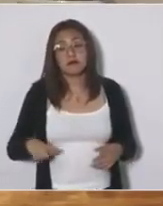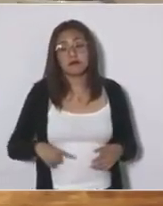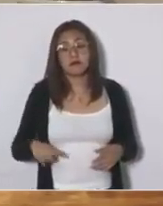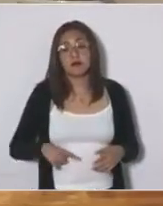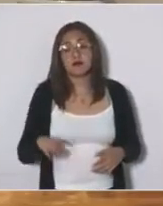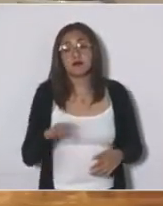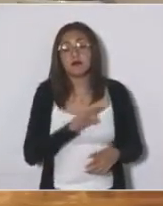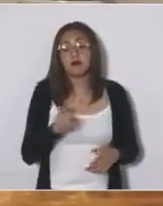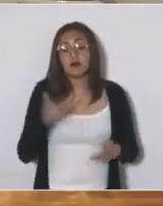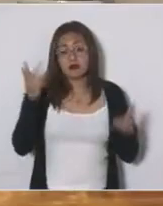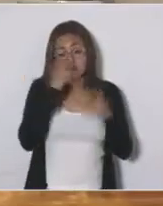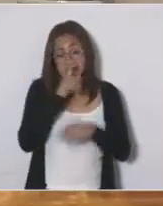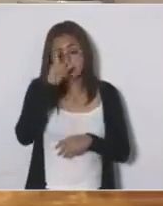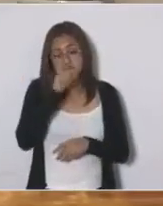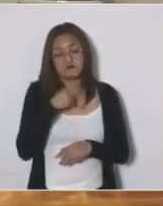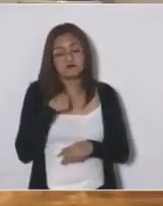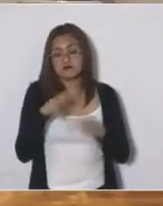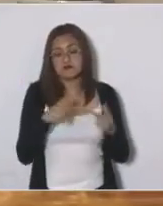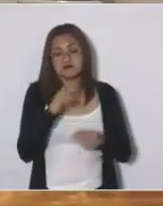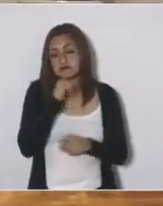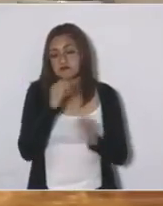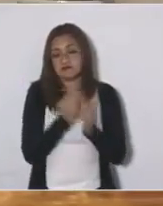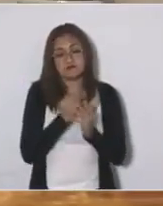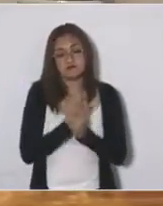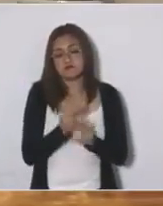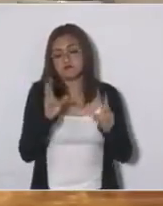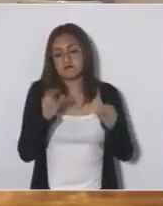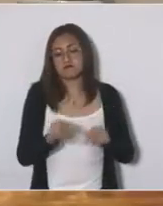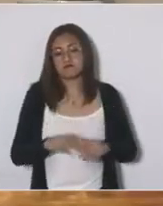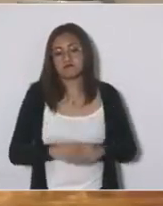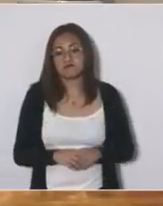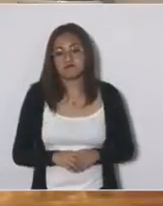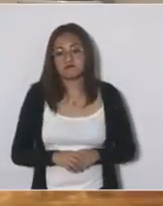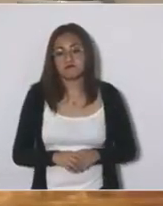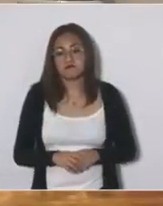comete ir a un error así yo no lo mando ningún curso